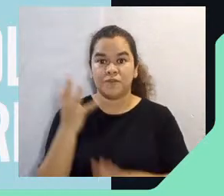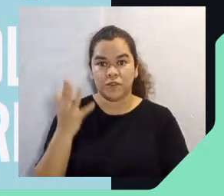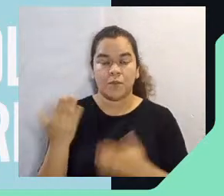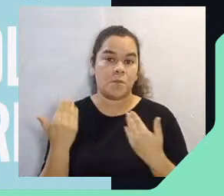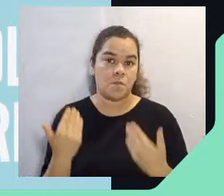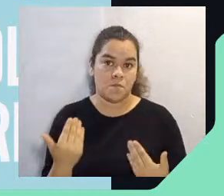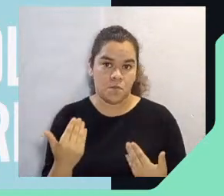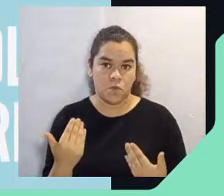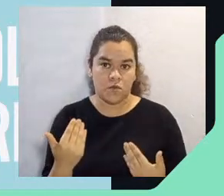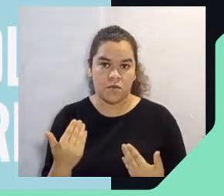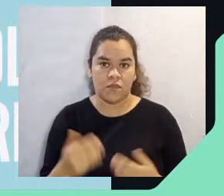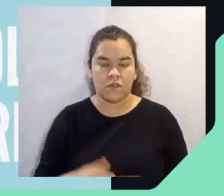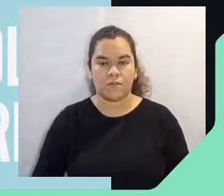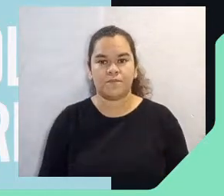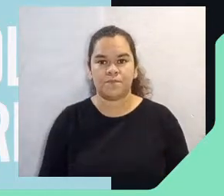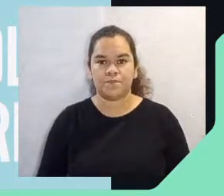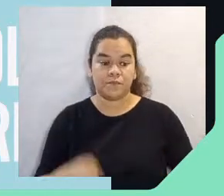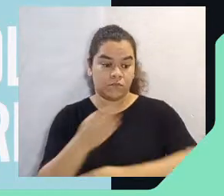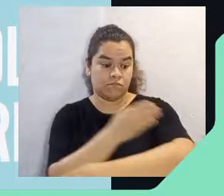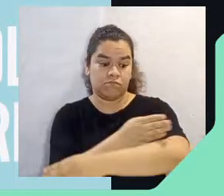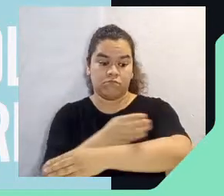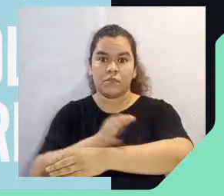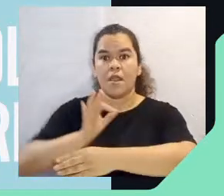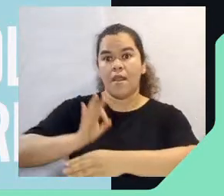título entre 3 años de conseguir